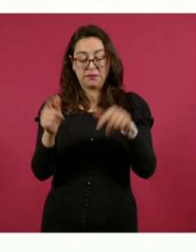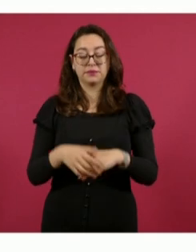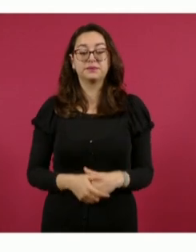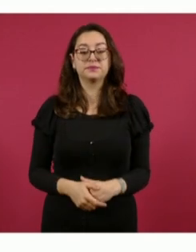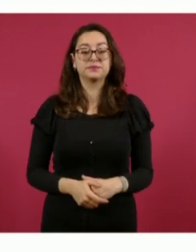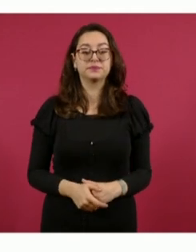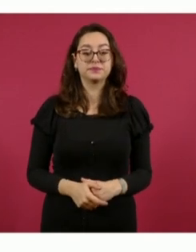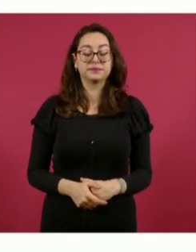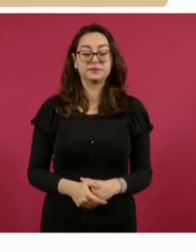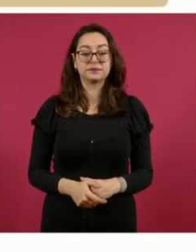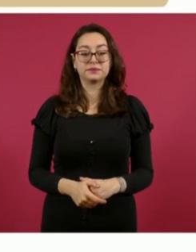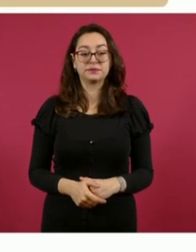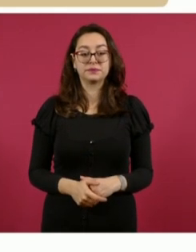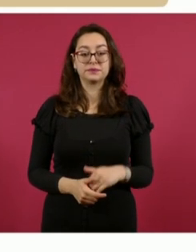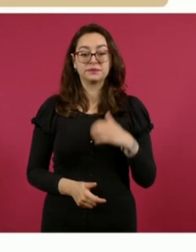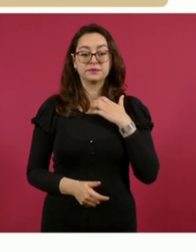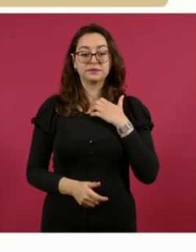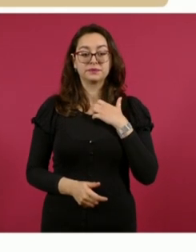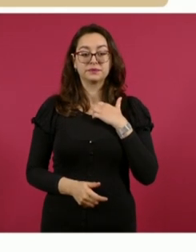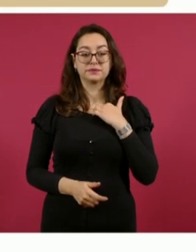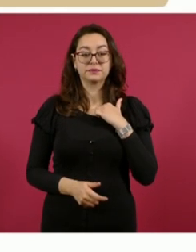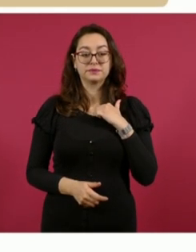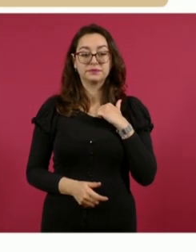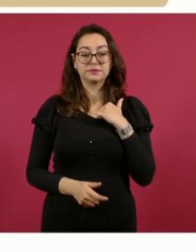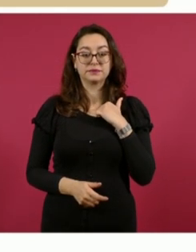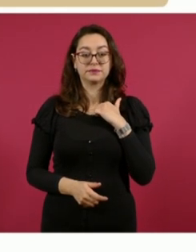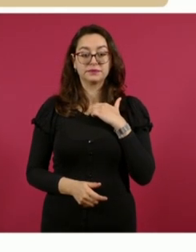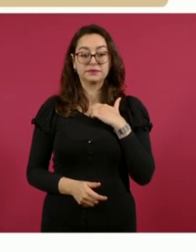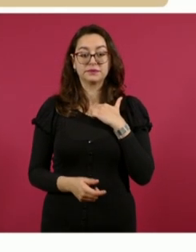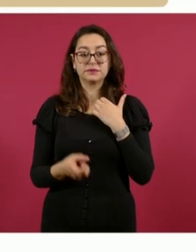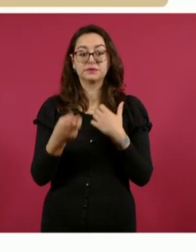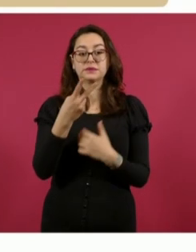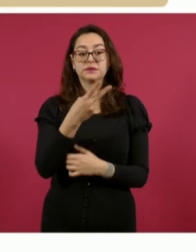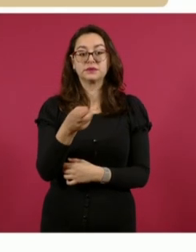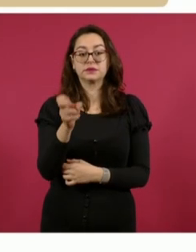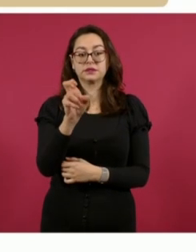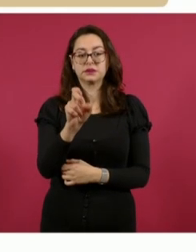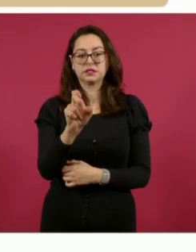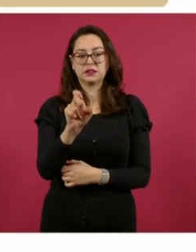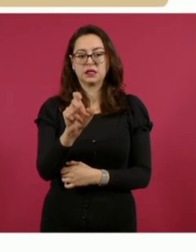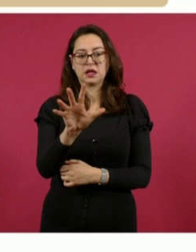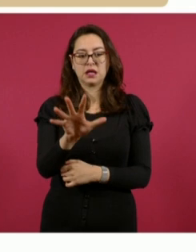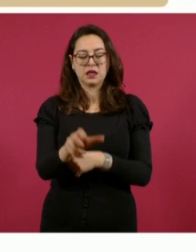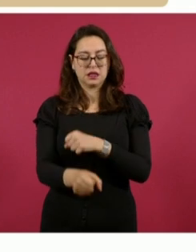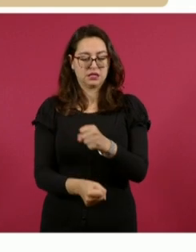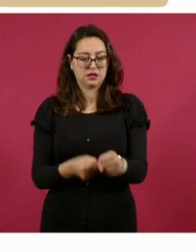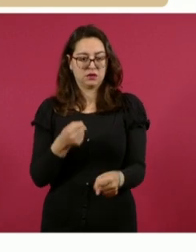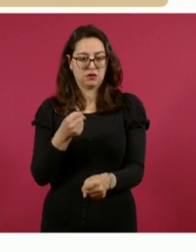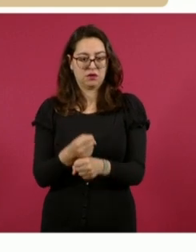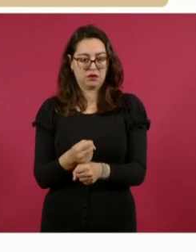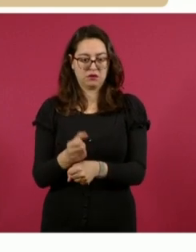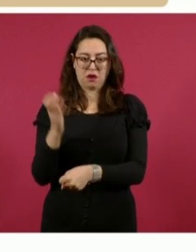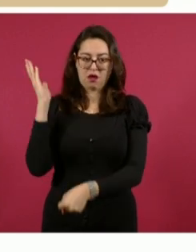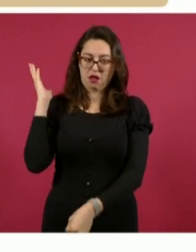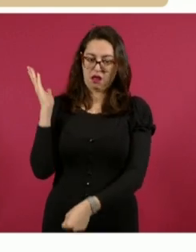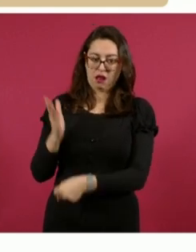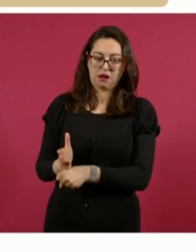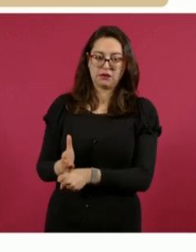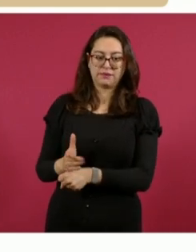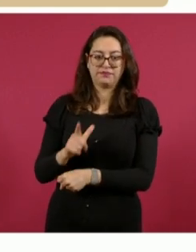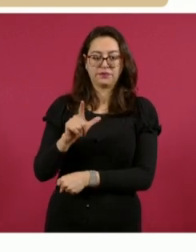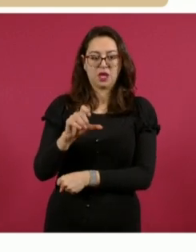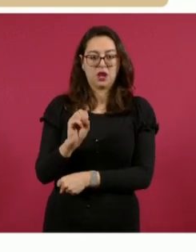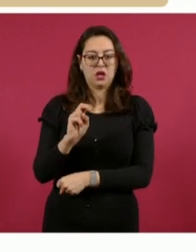Adelante. Esta sentencia de 235 años de prisión a Leonel N., conocido como